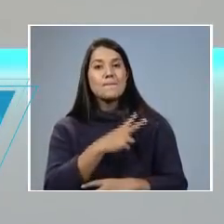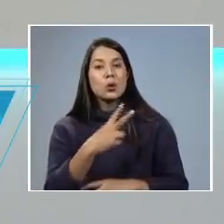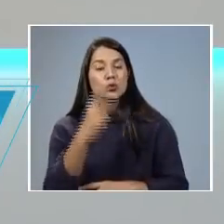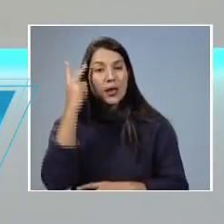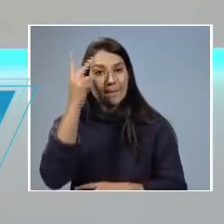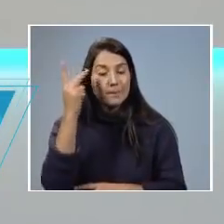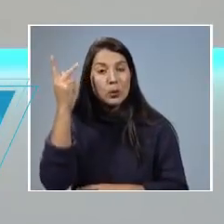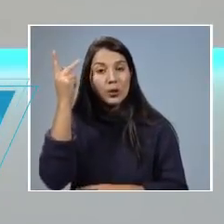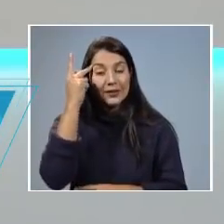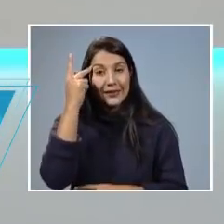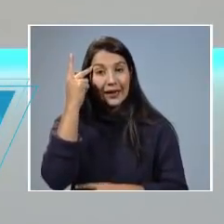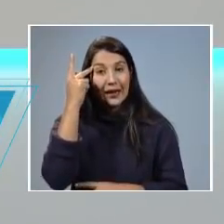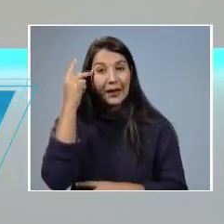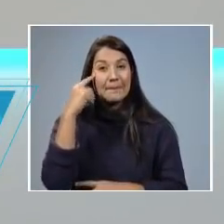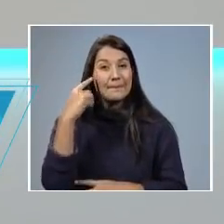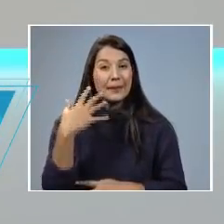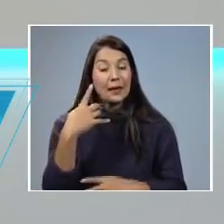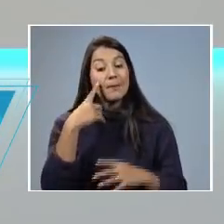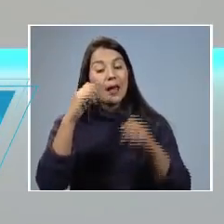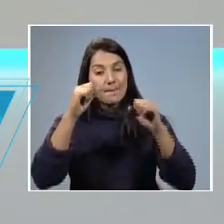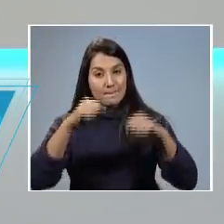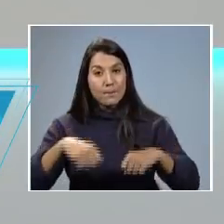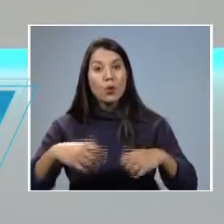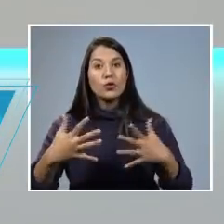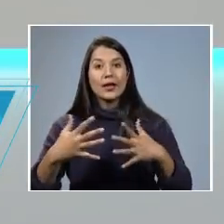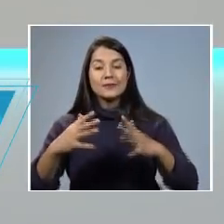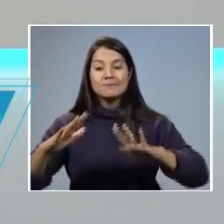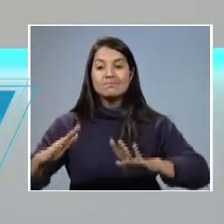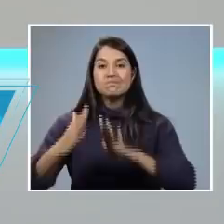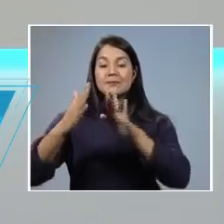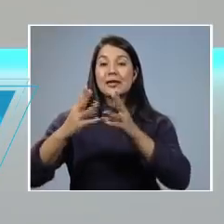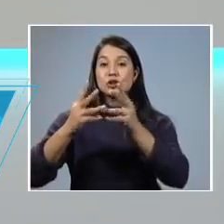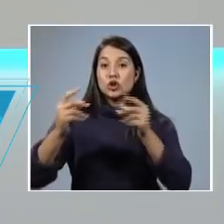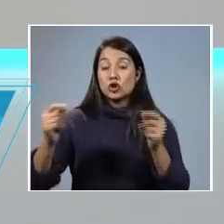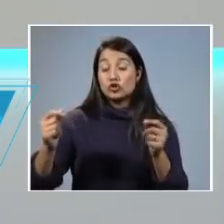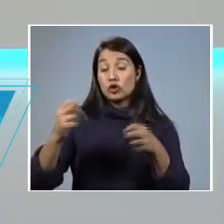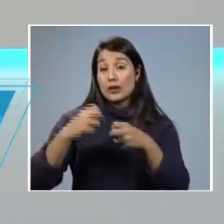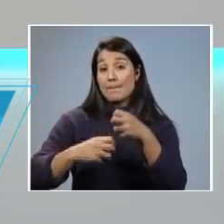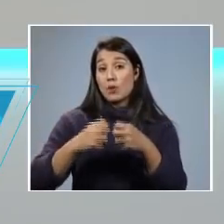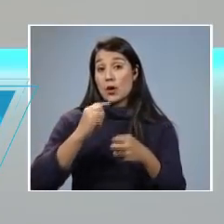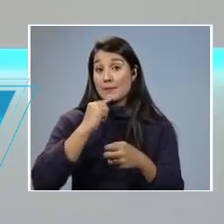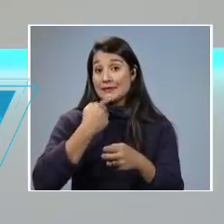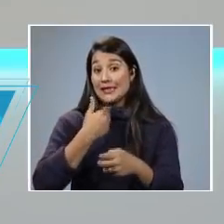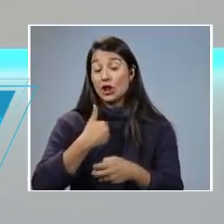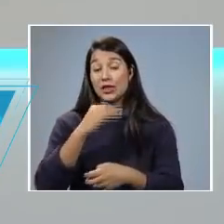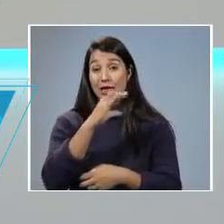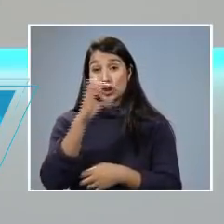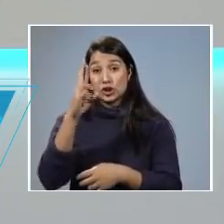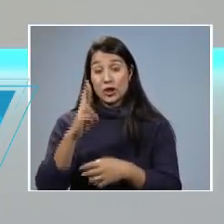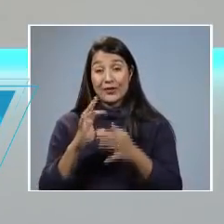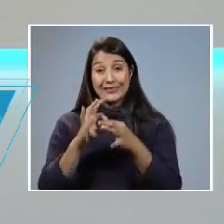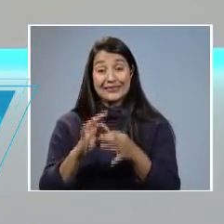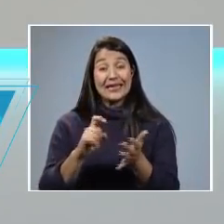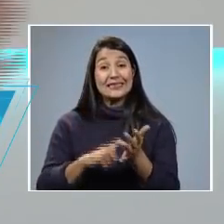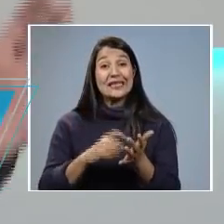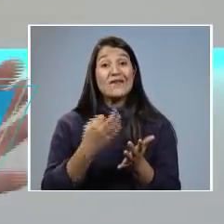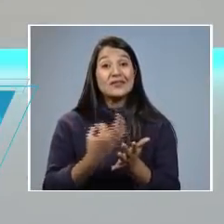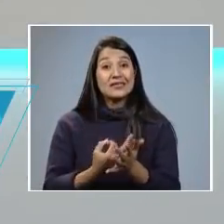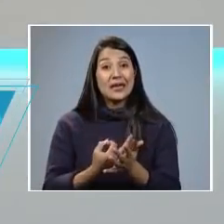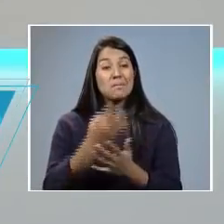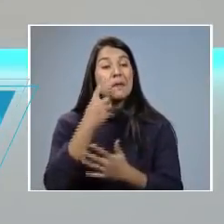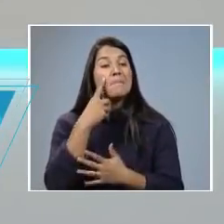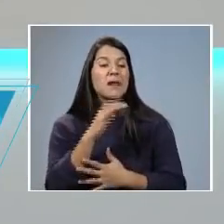una voluntad política para llevar adelante la solución del grave problema fiscal de este país. Me parece que hasta ahí